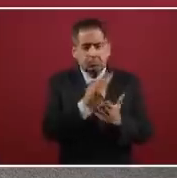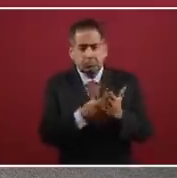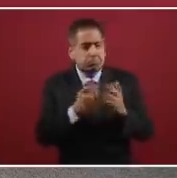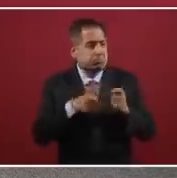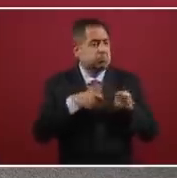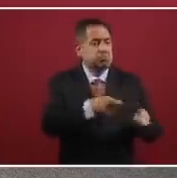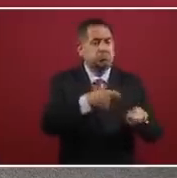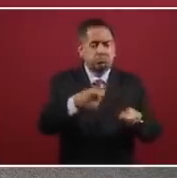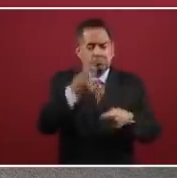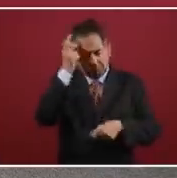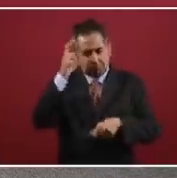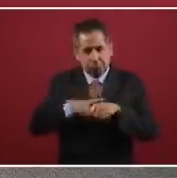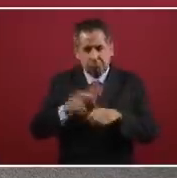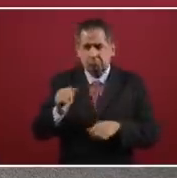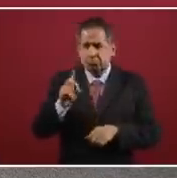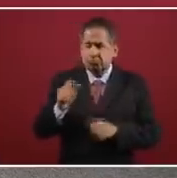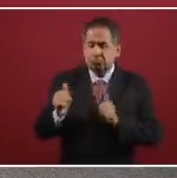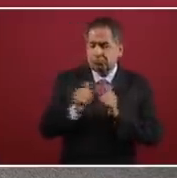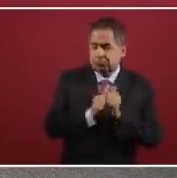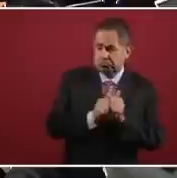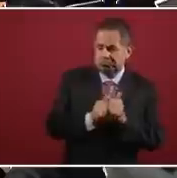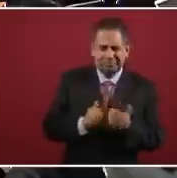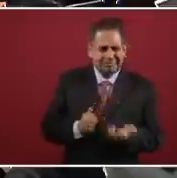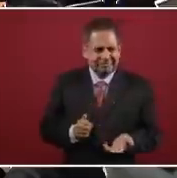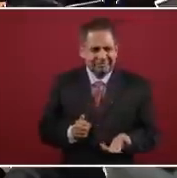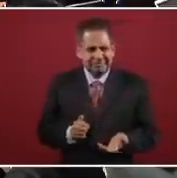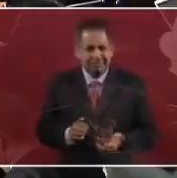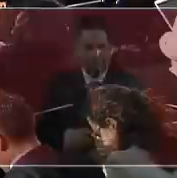porque era la época